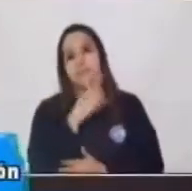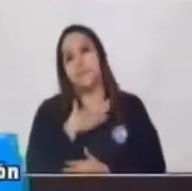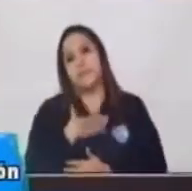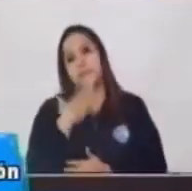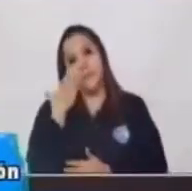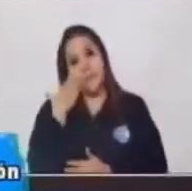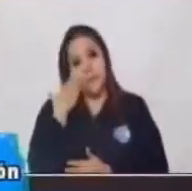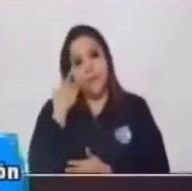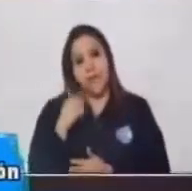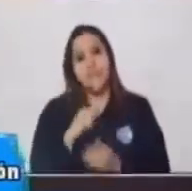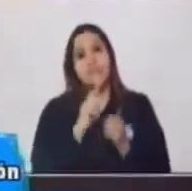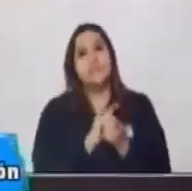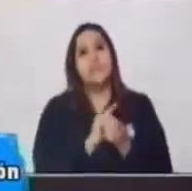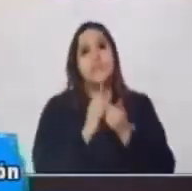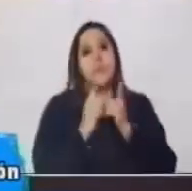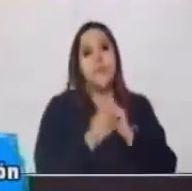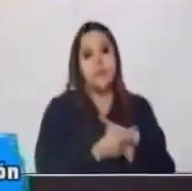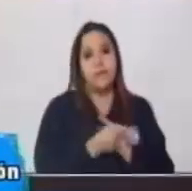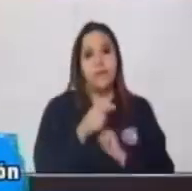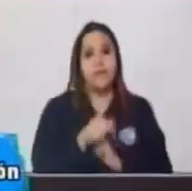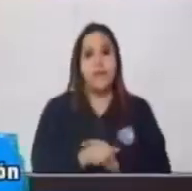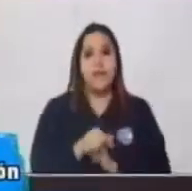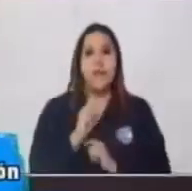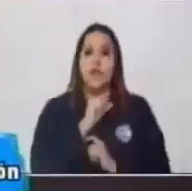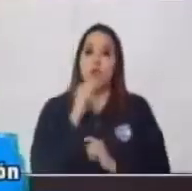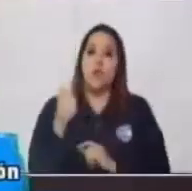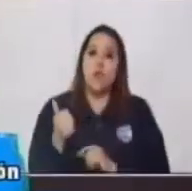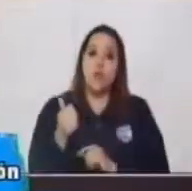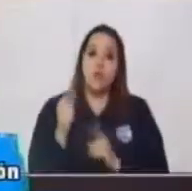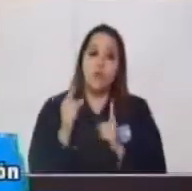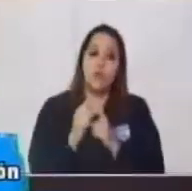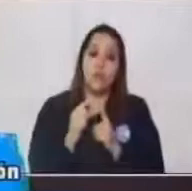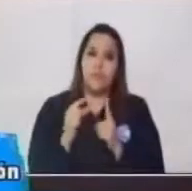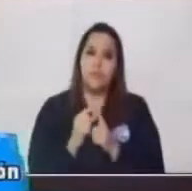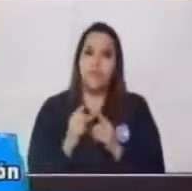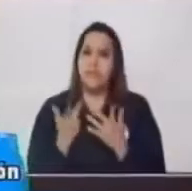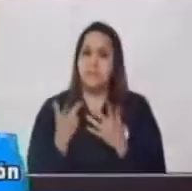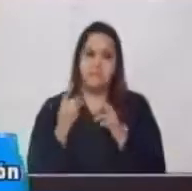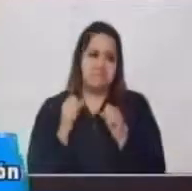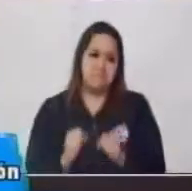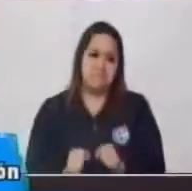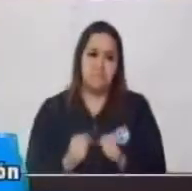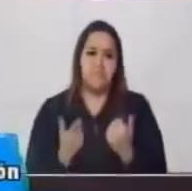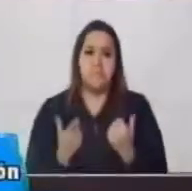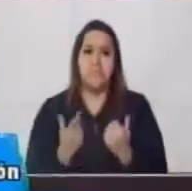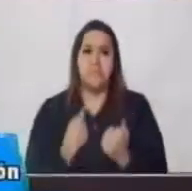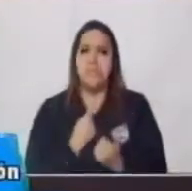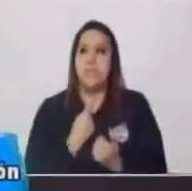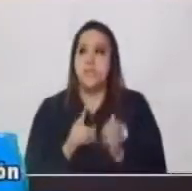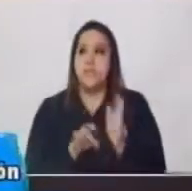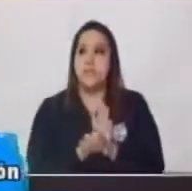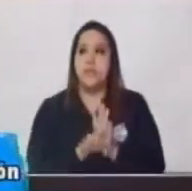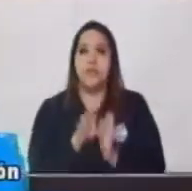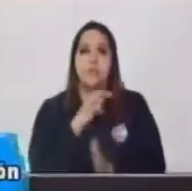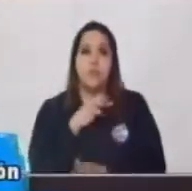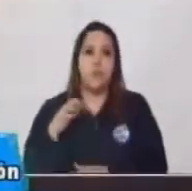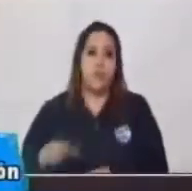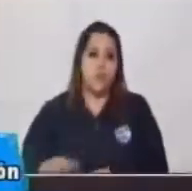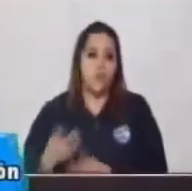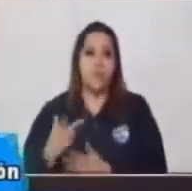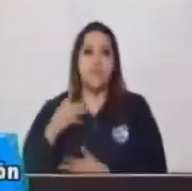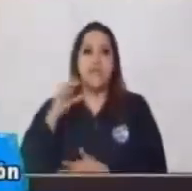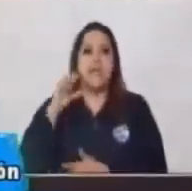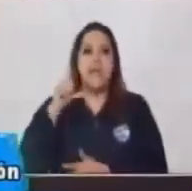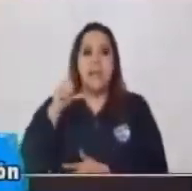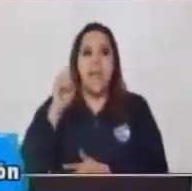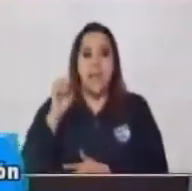ahora lo vamos a reemplazar por un supuesto objeto, que puede ser por medio de los pronombres le o les. En